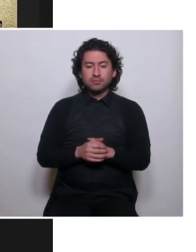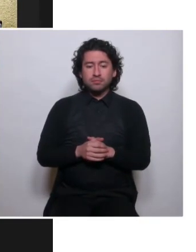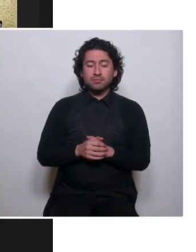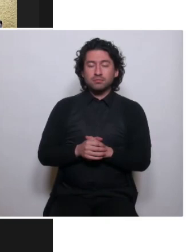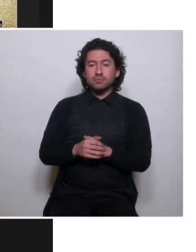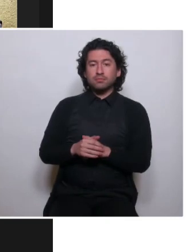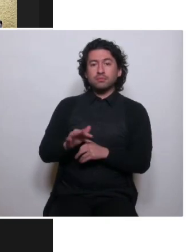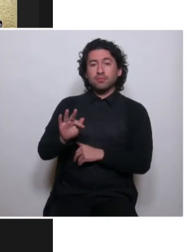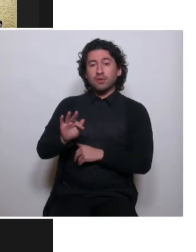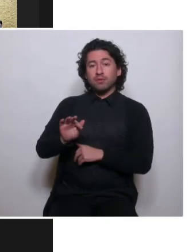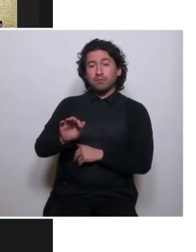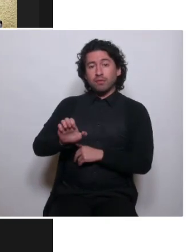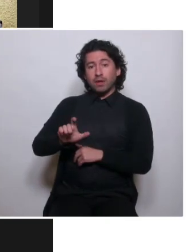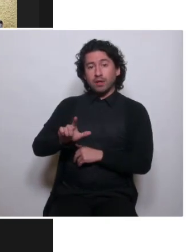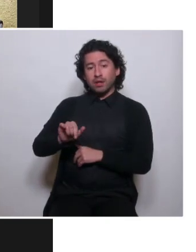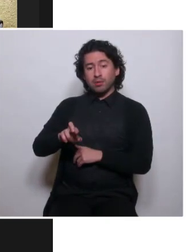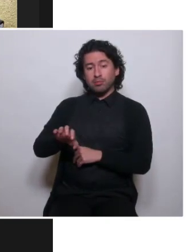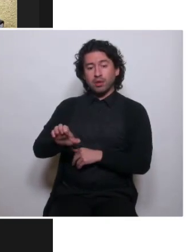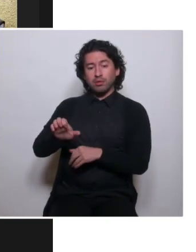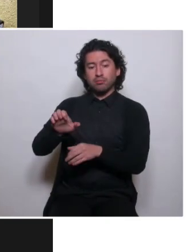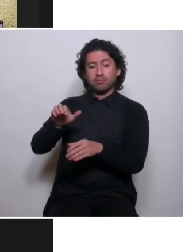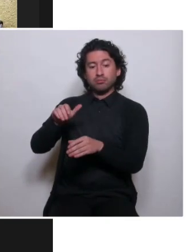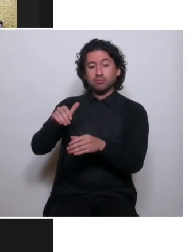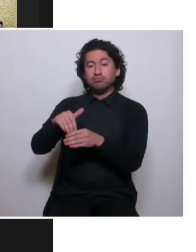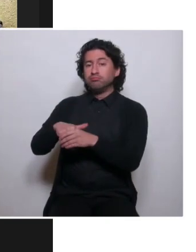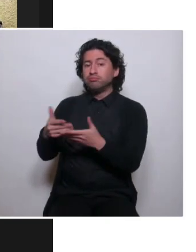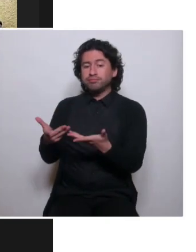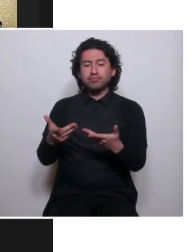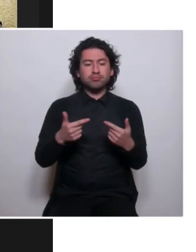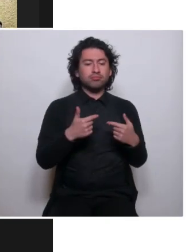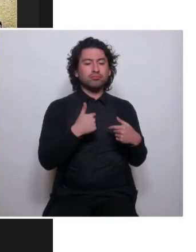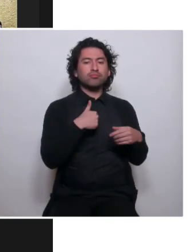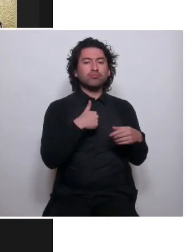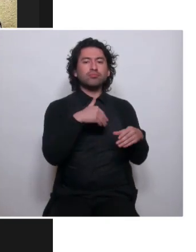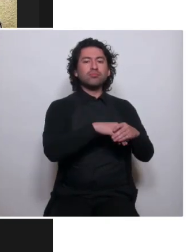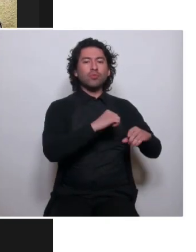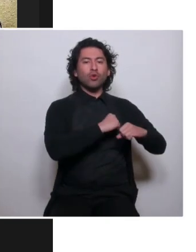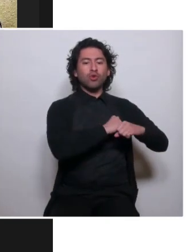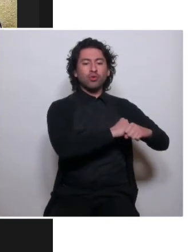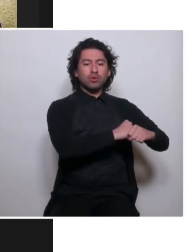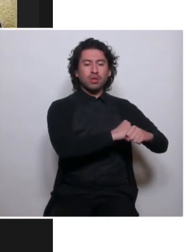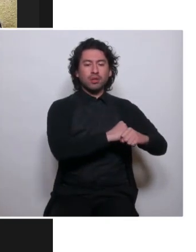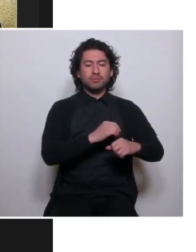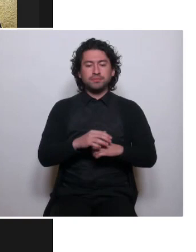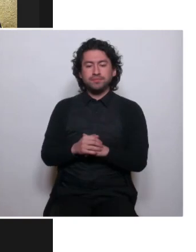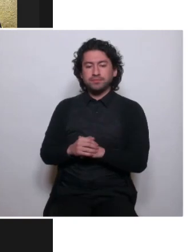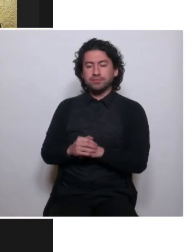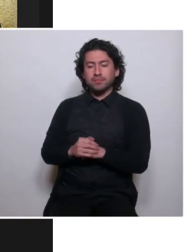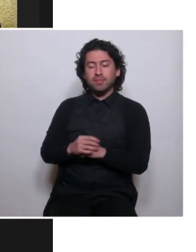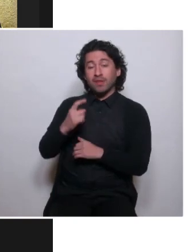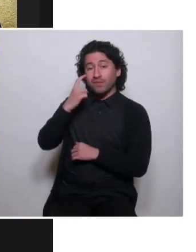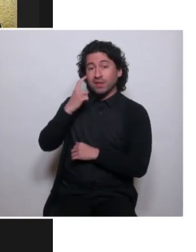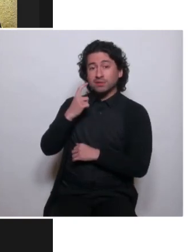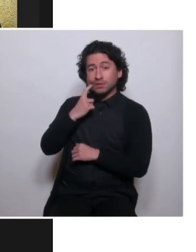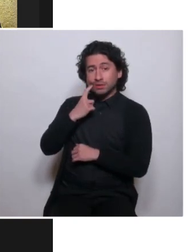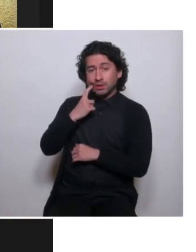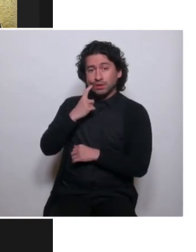Señor Felipe Mena, ¿cómo vota? Voto en contra, señor secretario. Señora Francisca Linconao.